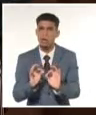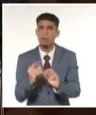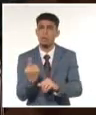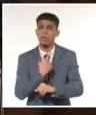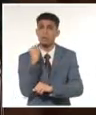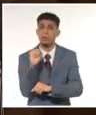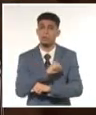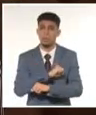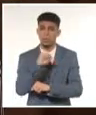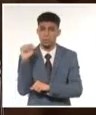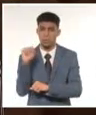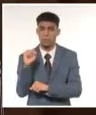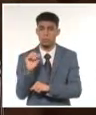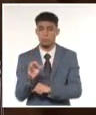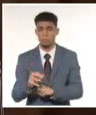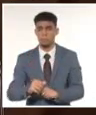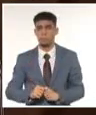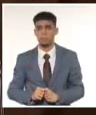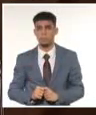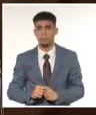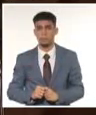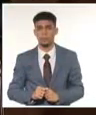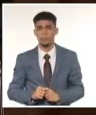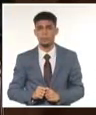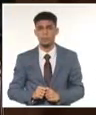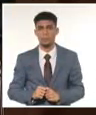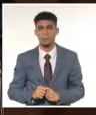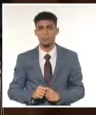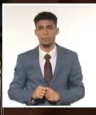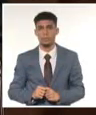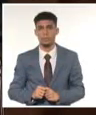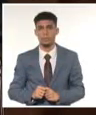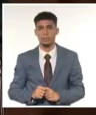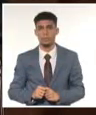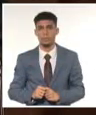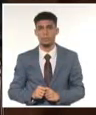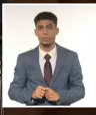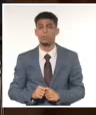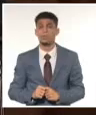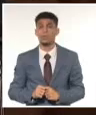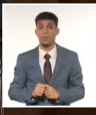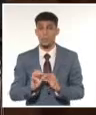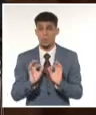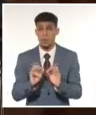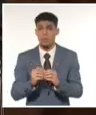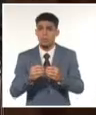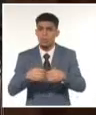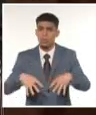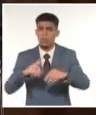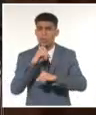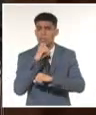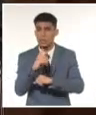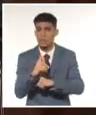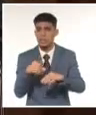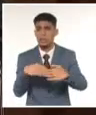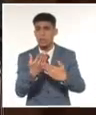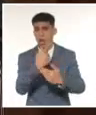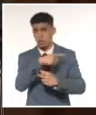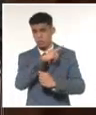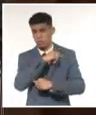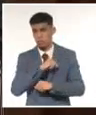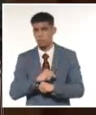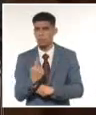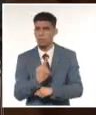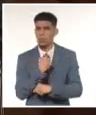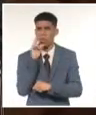levantar verdaderamente la economía. En estas difíciles jornadas vividas hemos apreciado valores